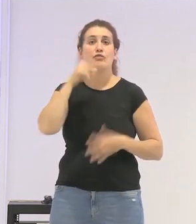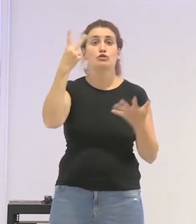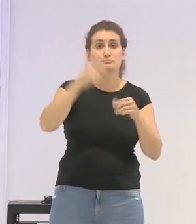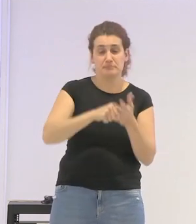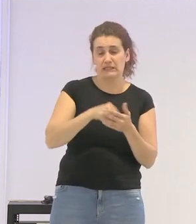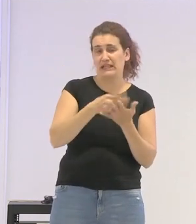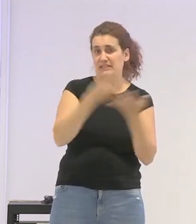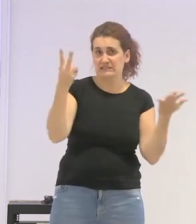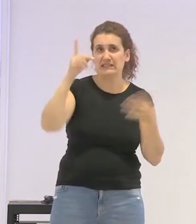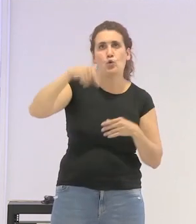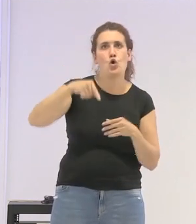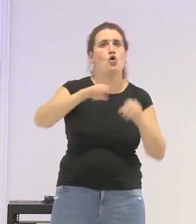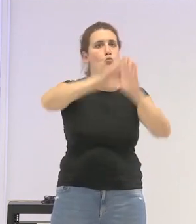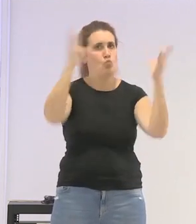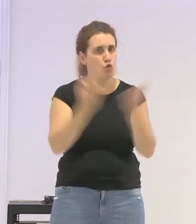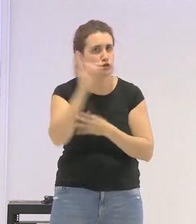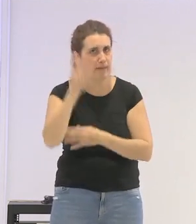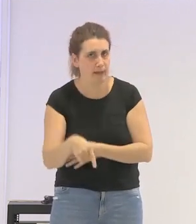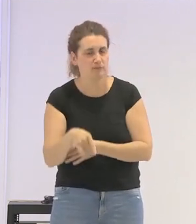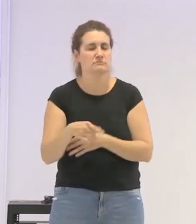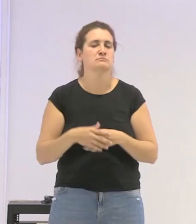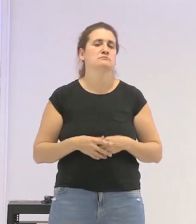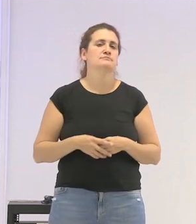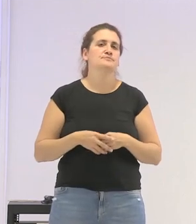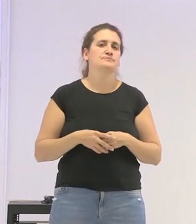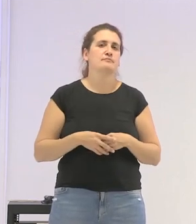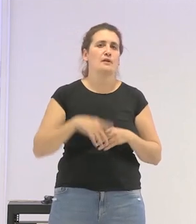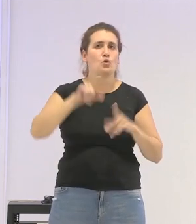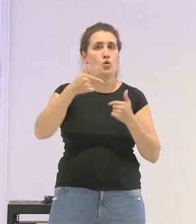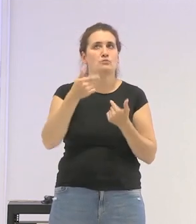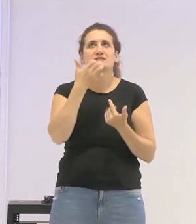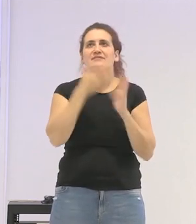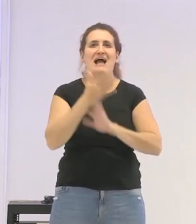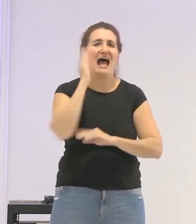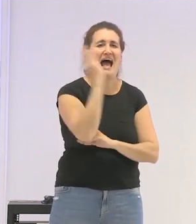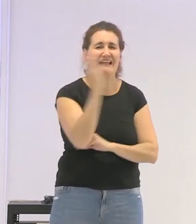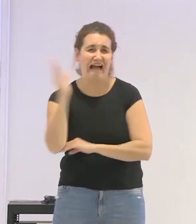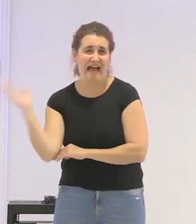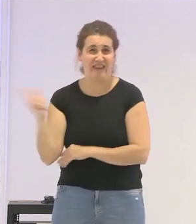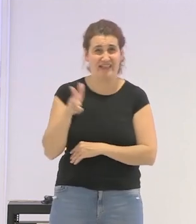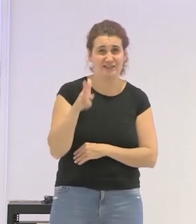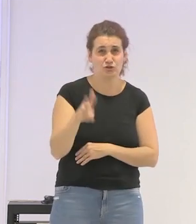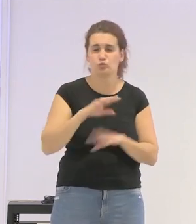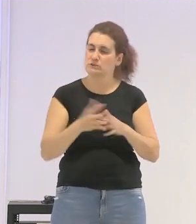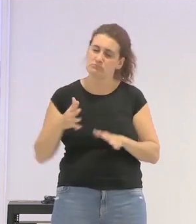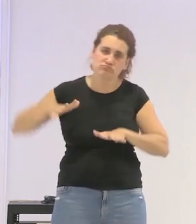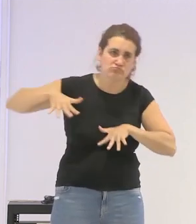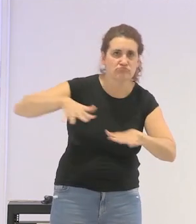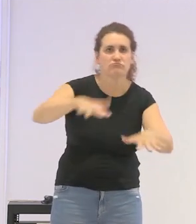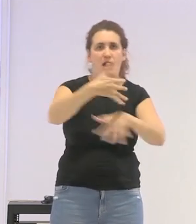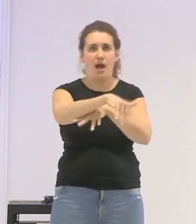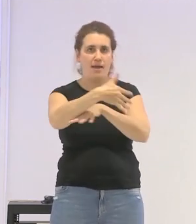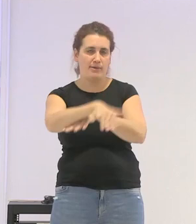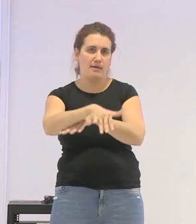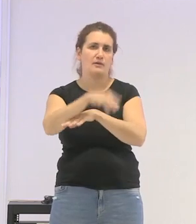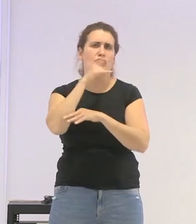manera internacional, ¿no? Entonces, bueno, como que también cuando hay ataques de derechos lo que hacemos es reaccionar, salir a la calle y bueno, en ese